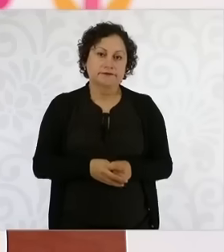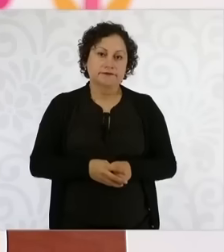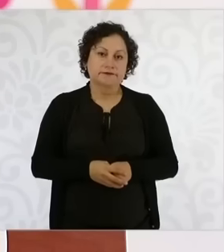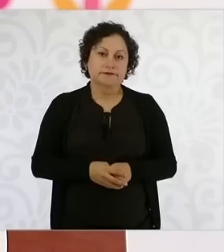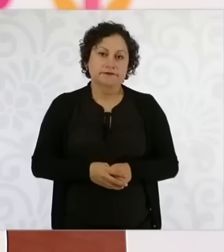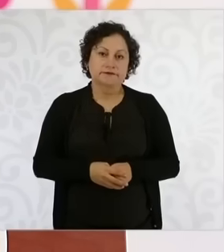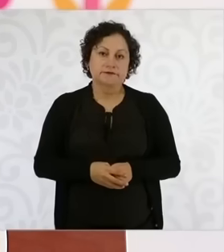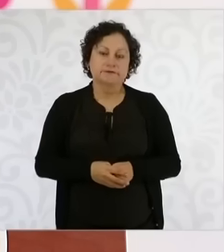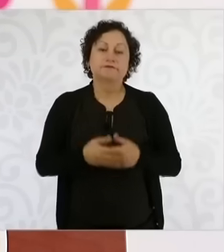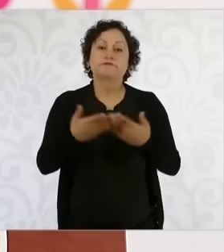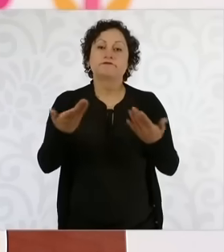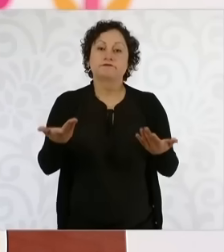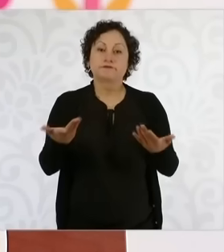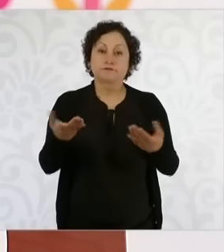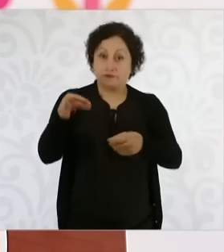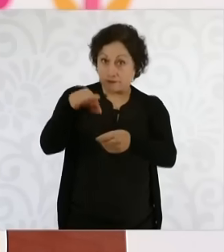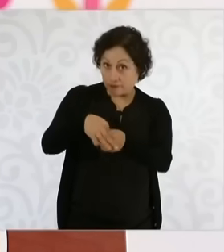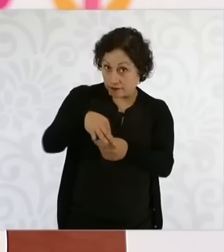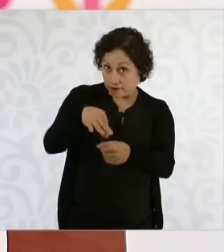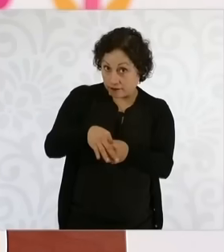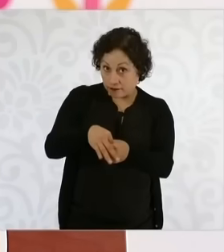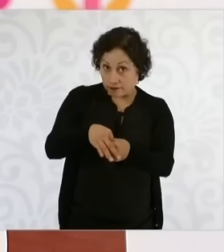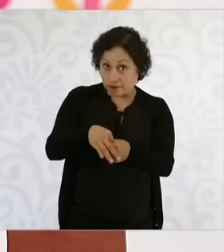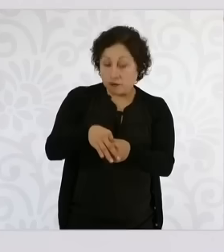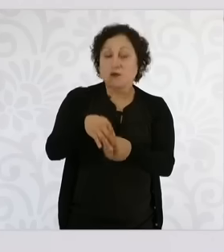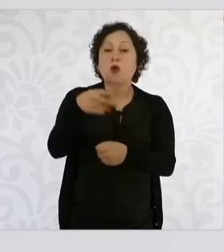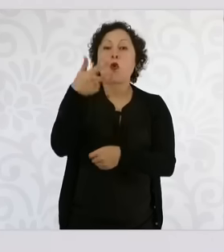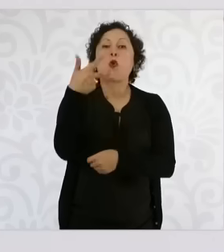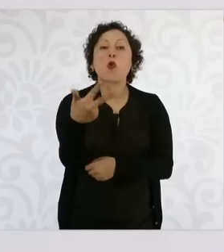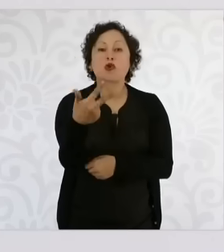Se requería que votaran 8.